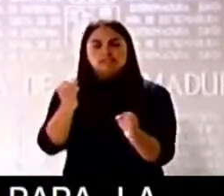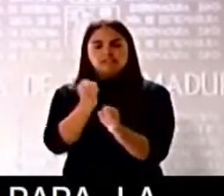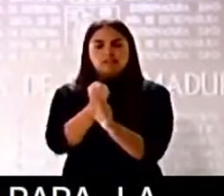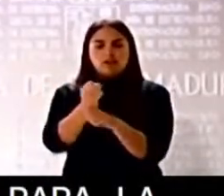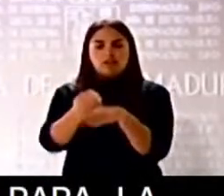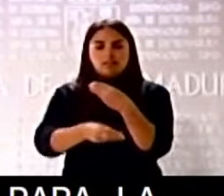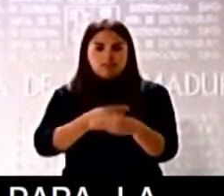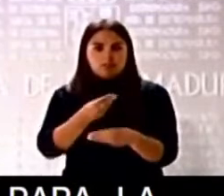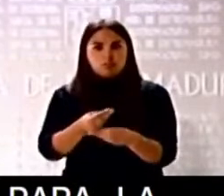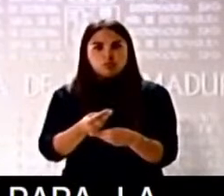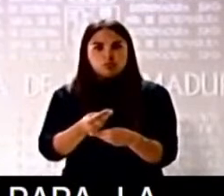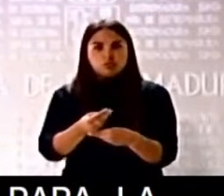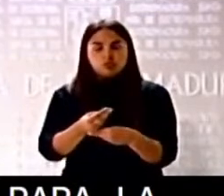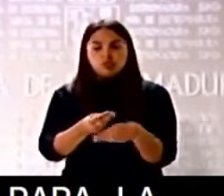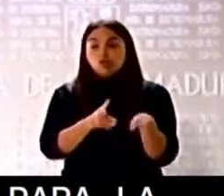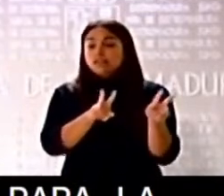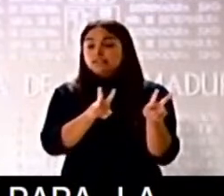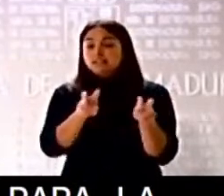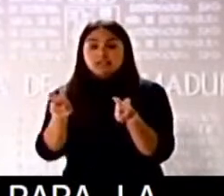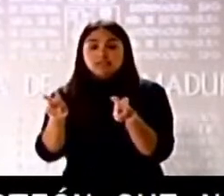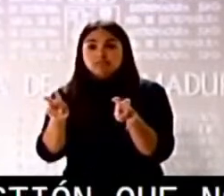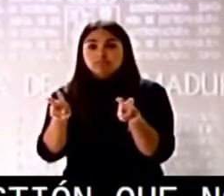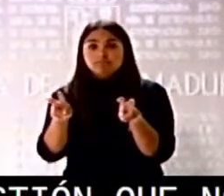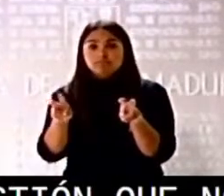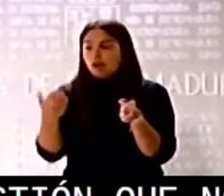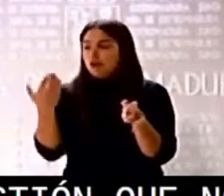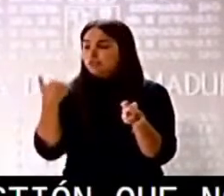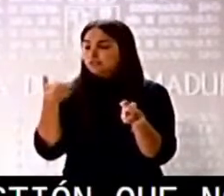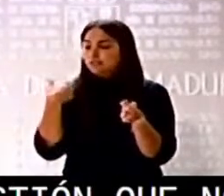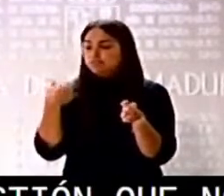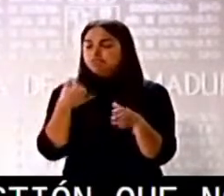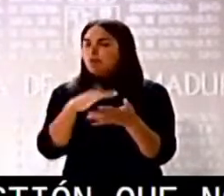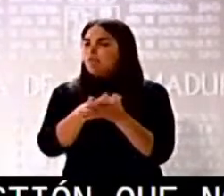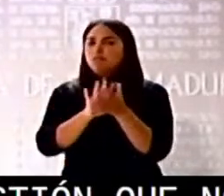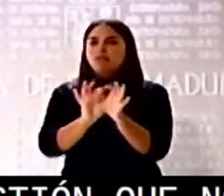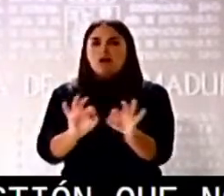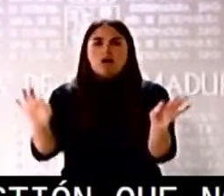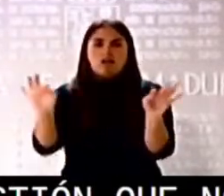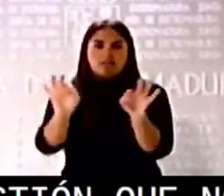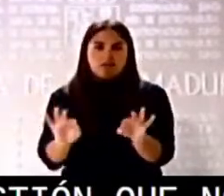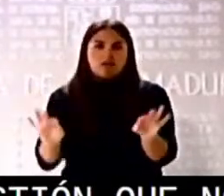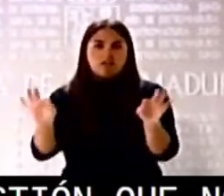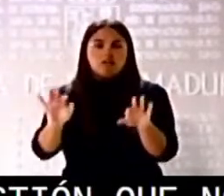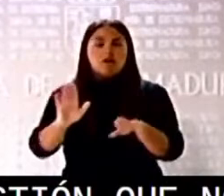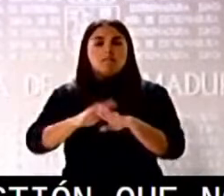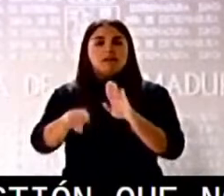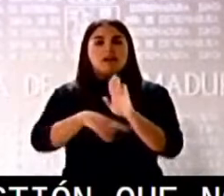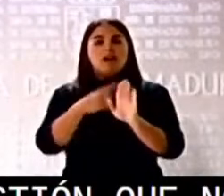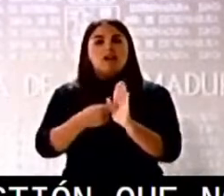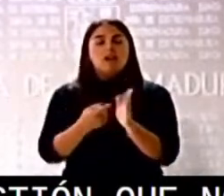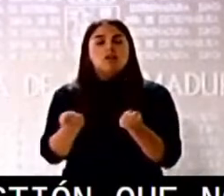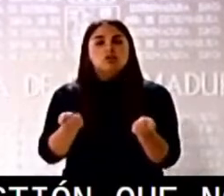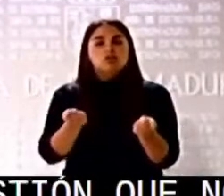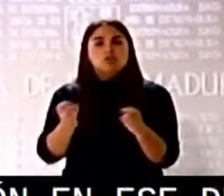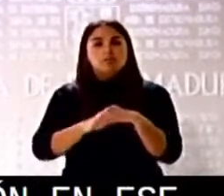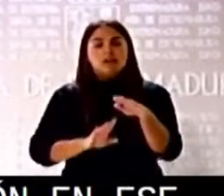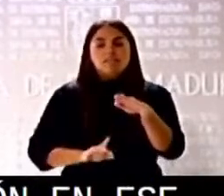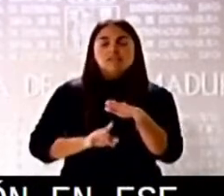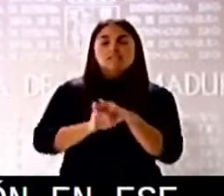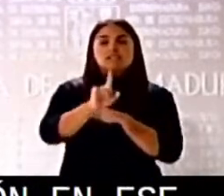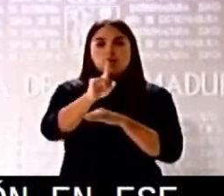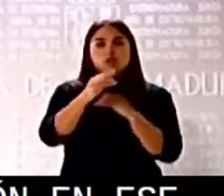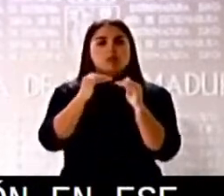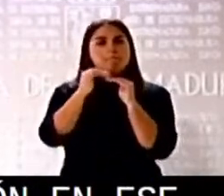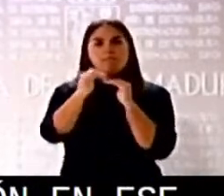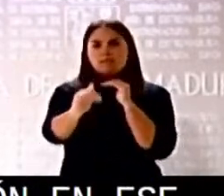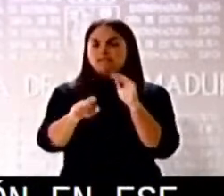del puesto, cuestión que no se había referido antes en la legislación, en ese desarrollo